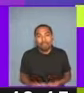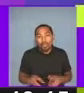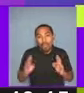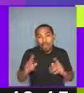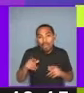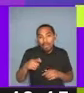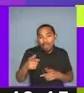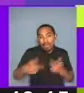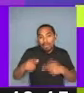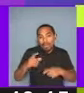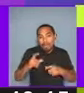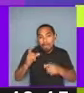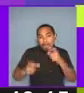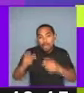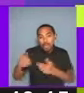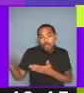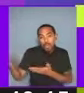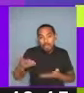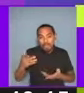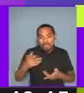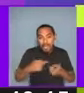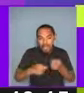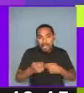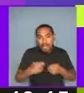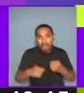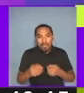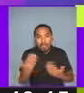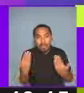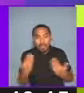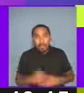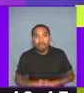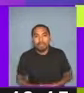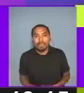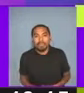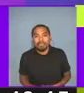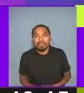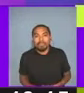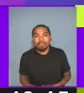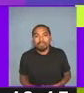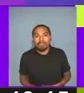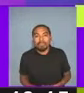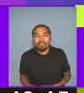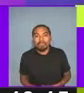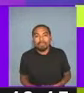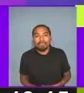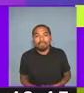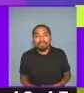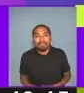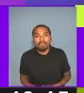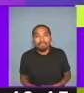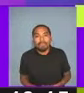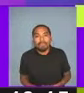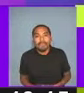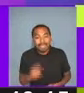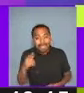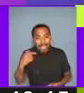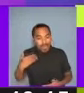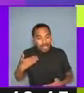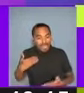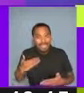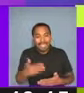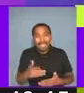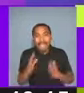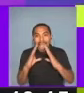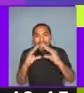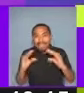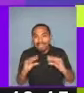alguna venta y movimiento de ventas en esta parte de lo que es ya el acercamiento de los regalos de Navidad y todo lo